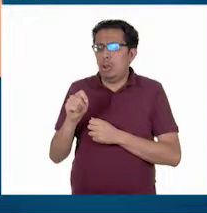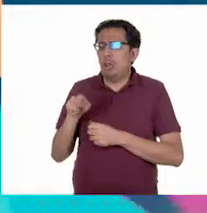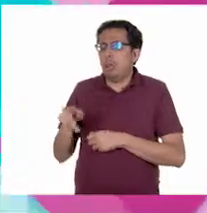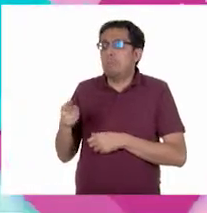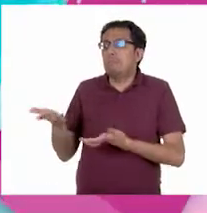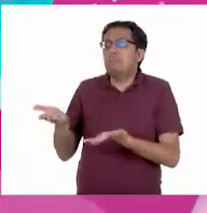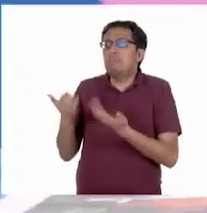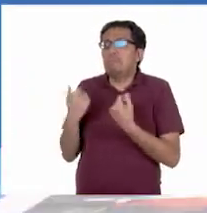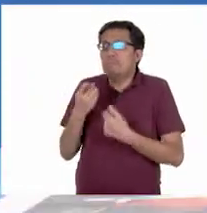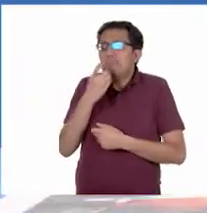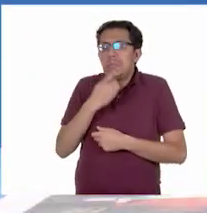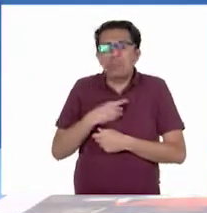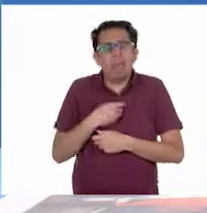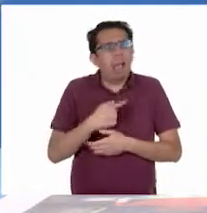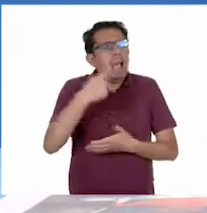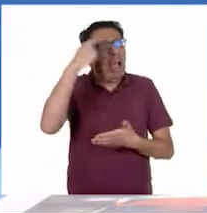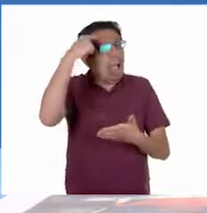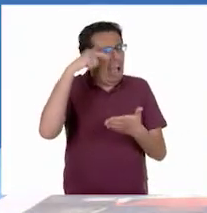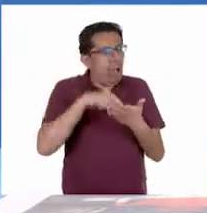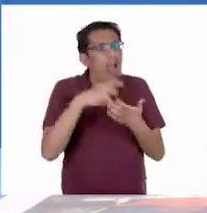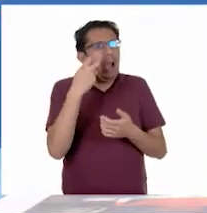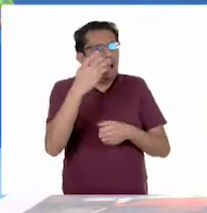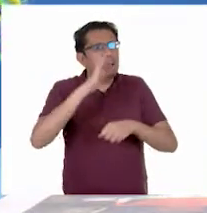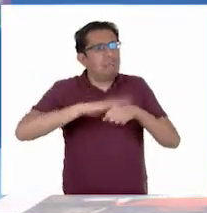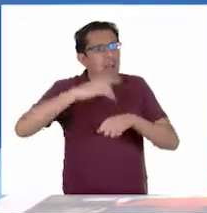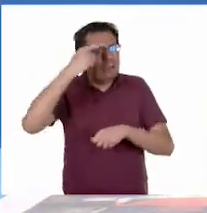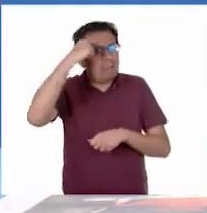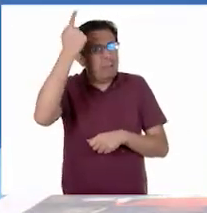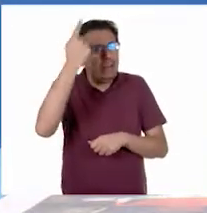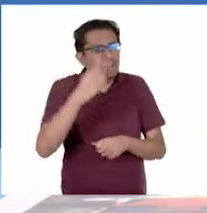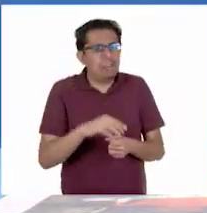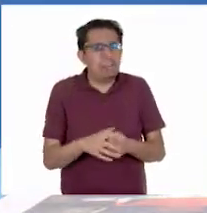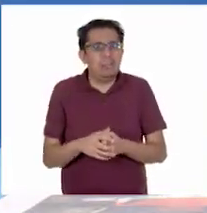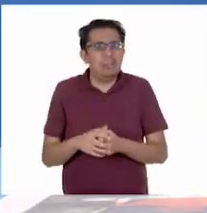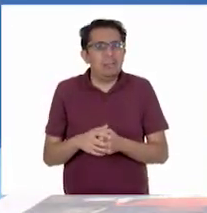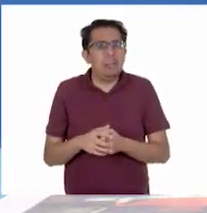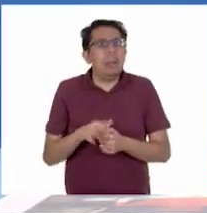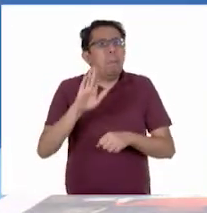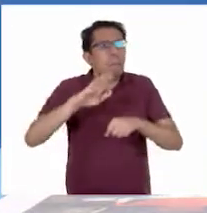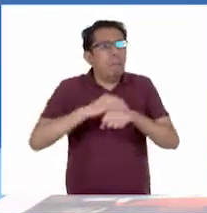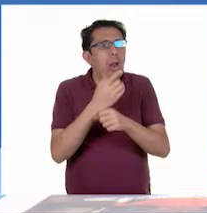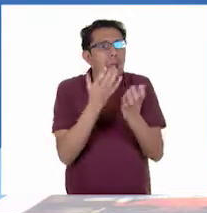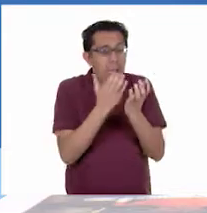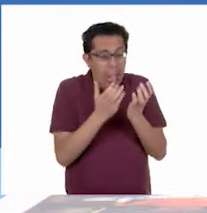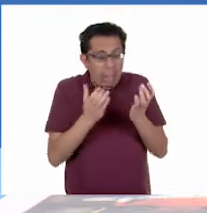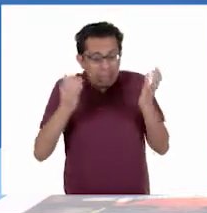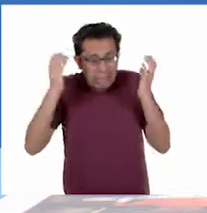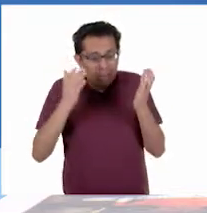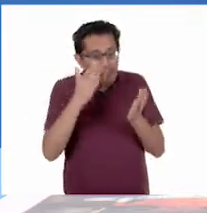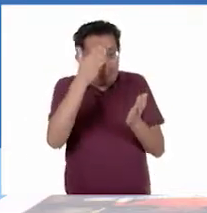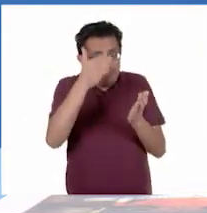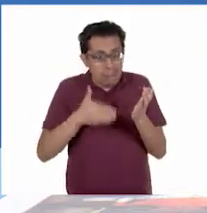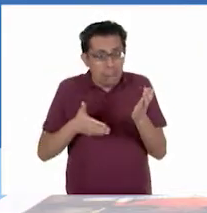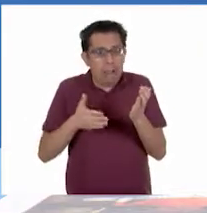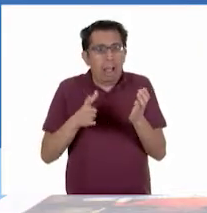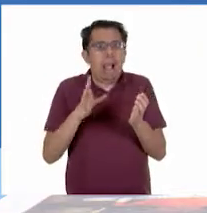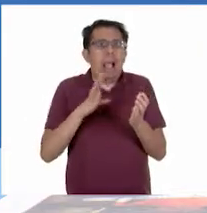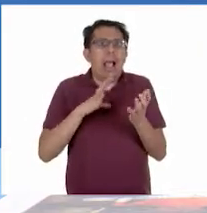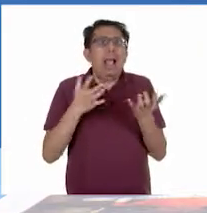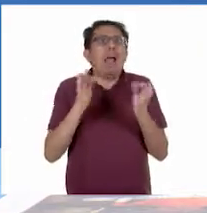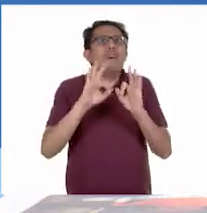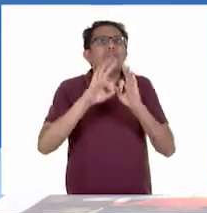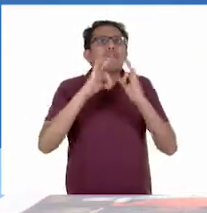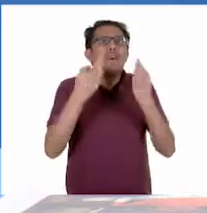esperamos? Creo que este está más fácil, maestro. Porque las rebanadas de sandía tienen forma